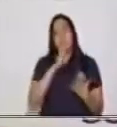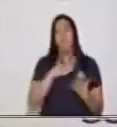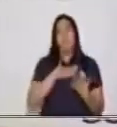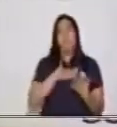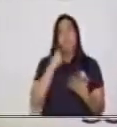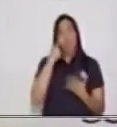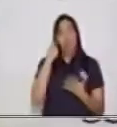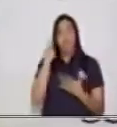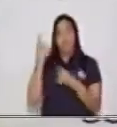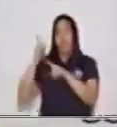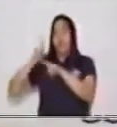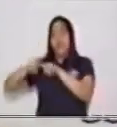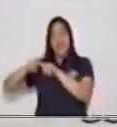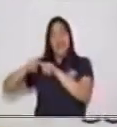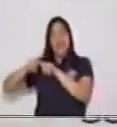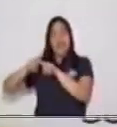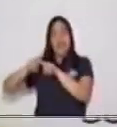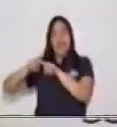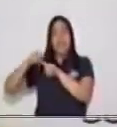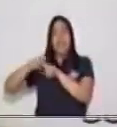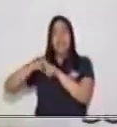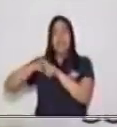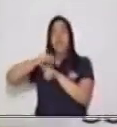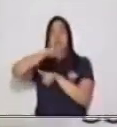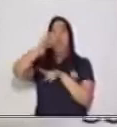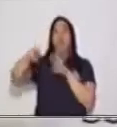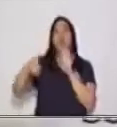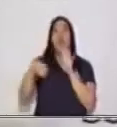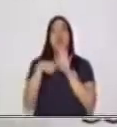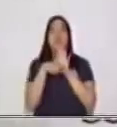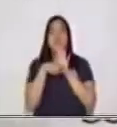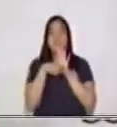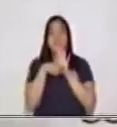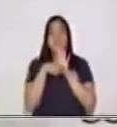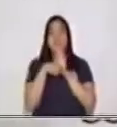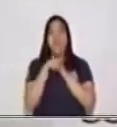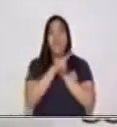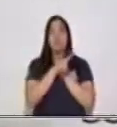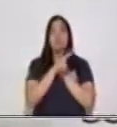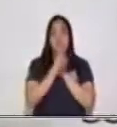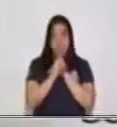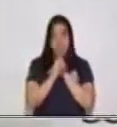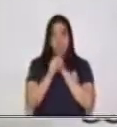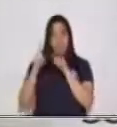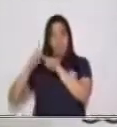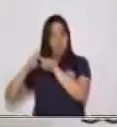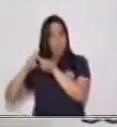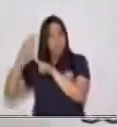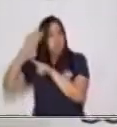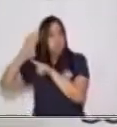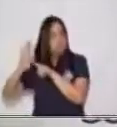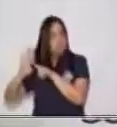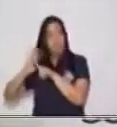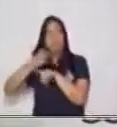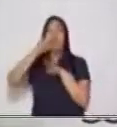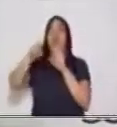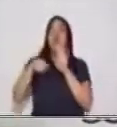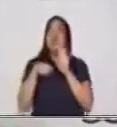Que al restarle 20, vamos a restarle 20,